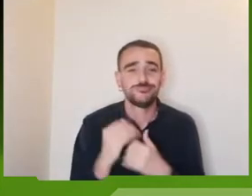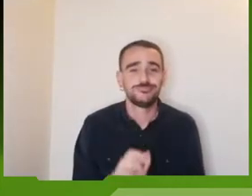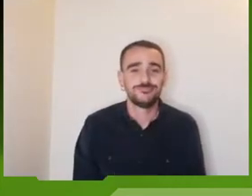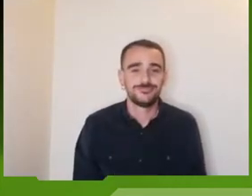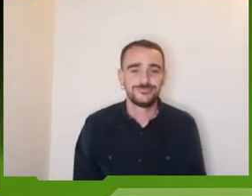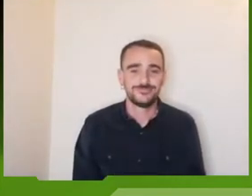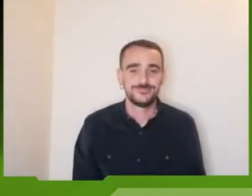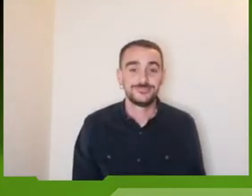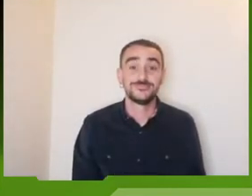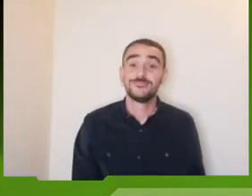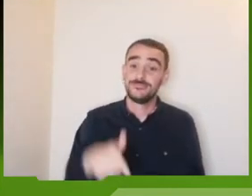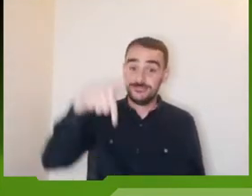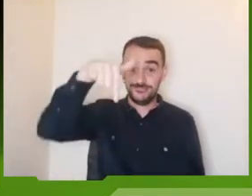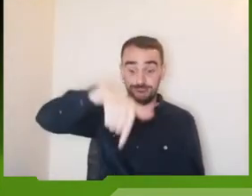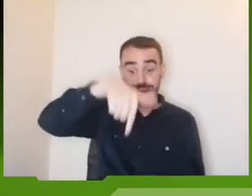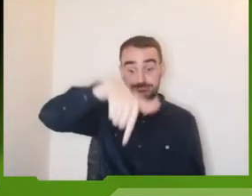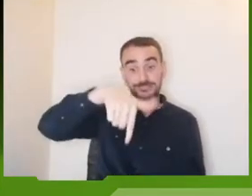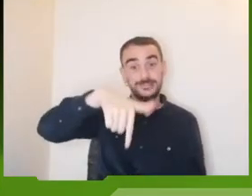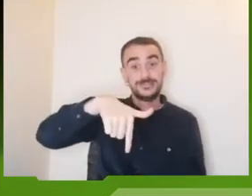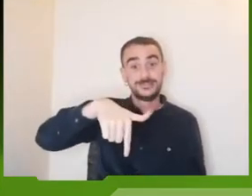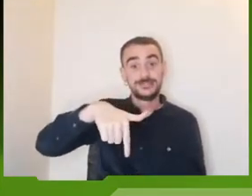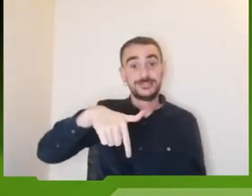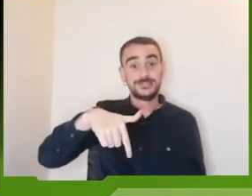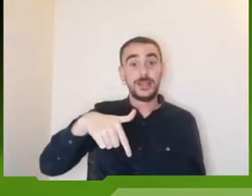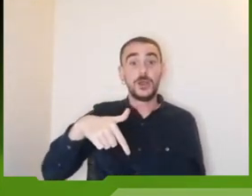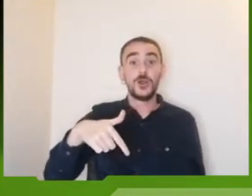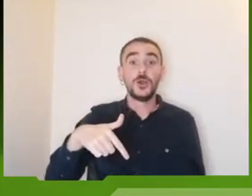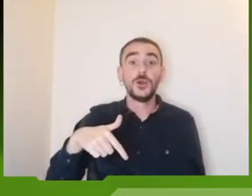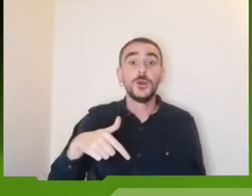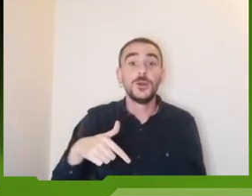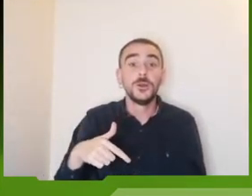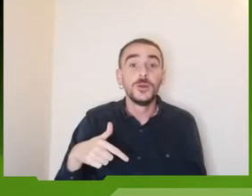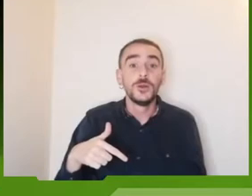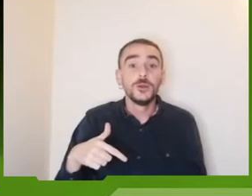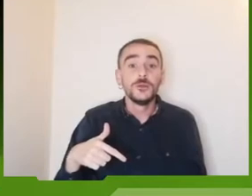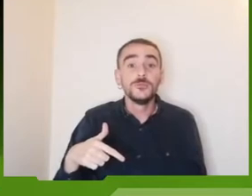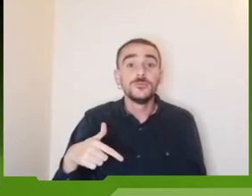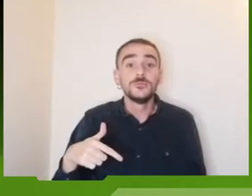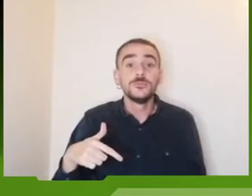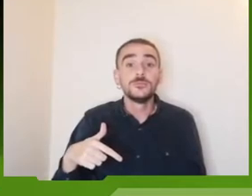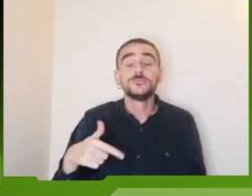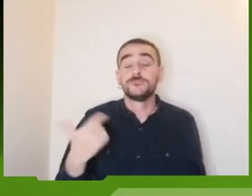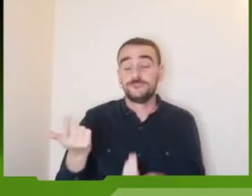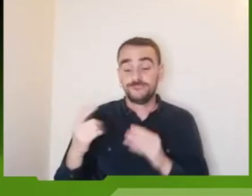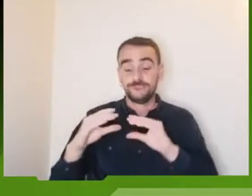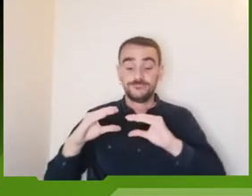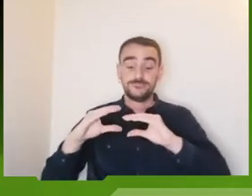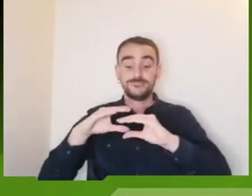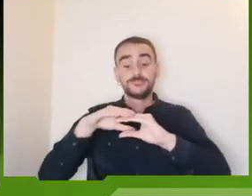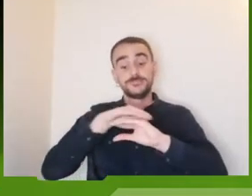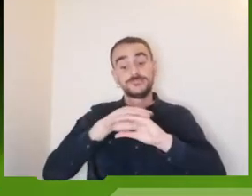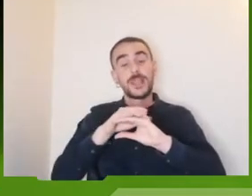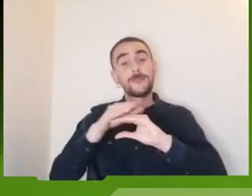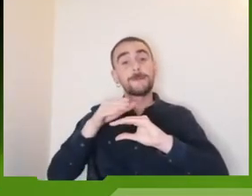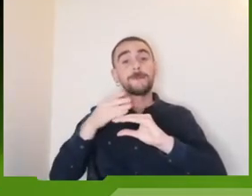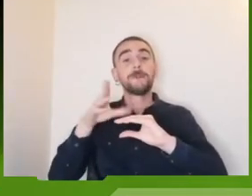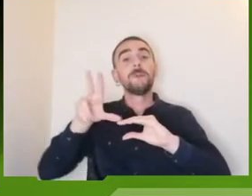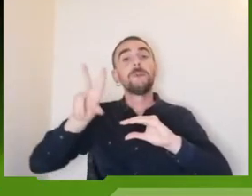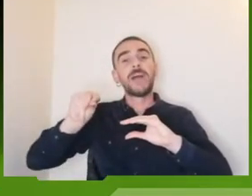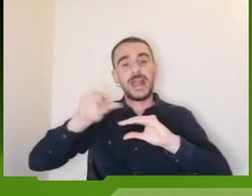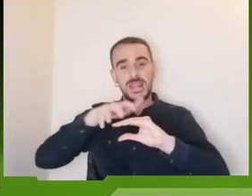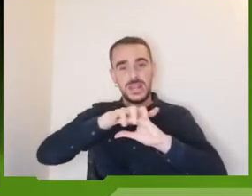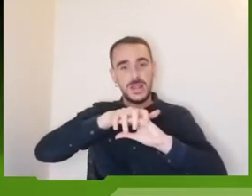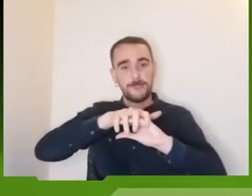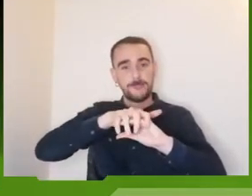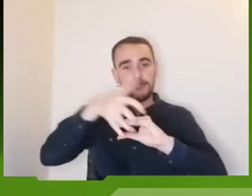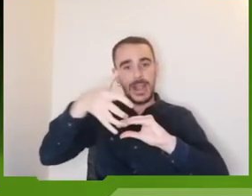Mira, esta hay una que se me ha despegado 1 cm de pan rallado, solo uno. Creo que por cómo le he